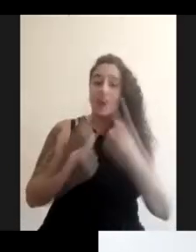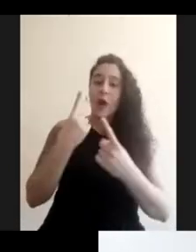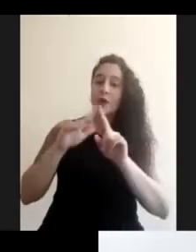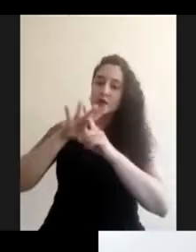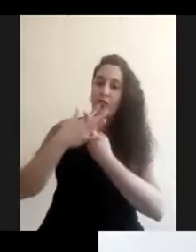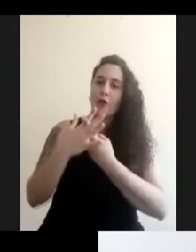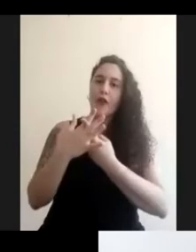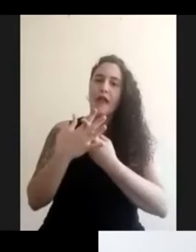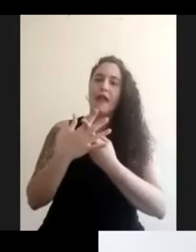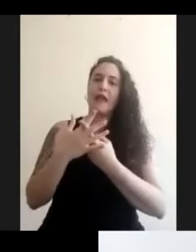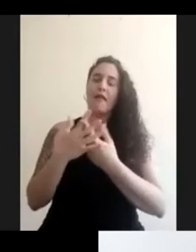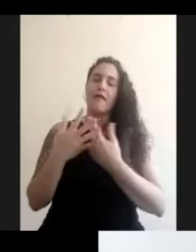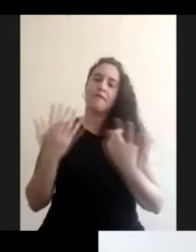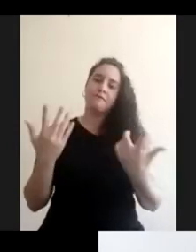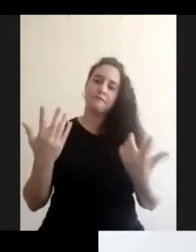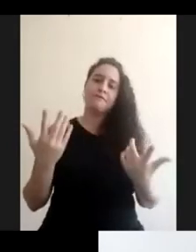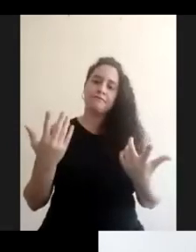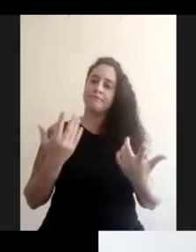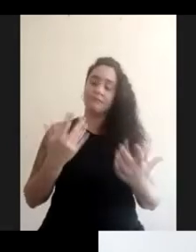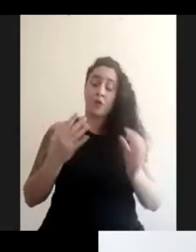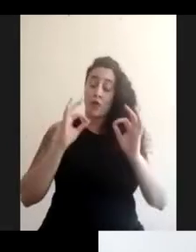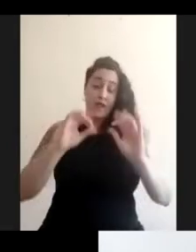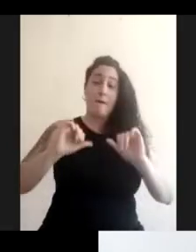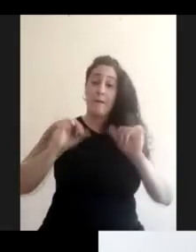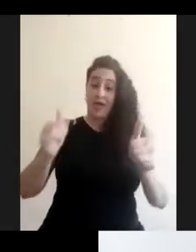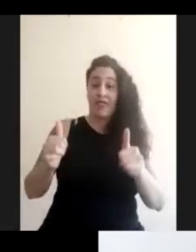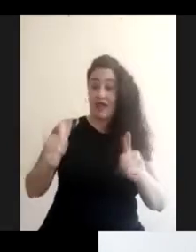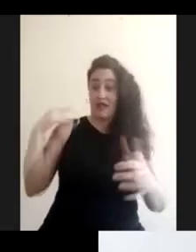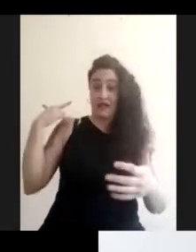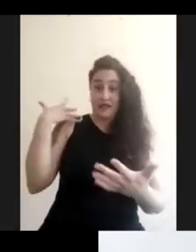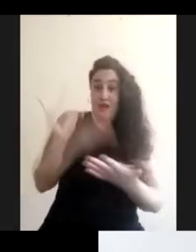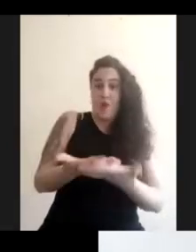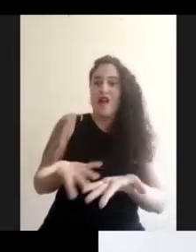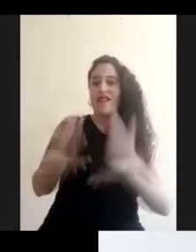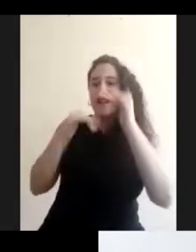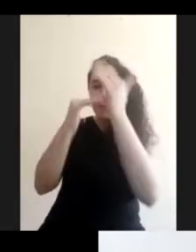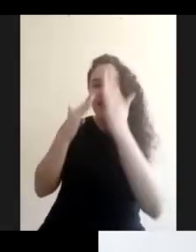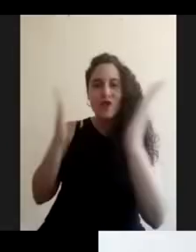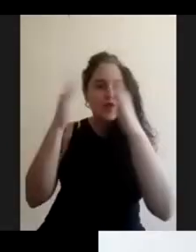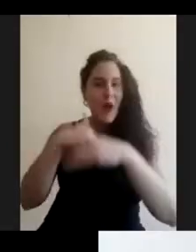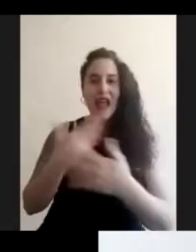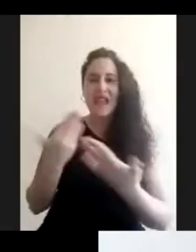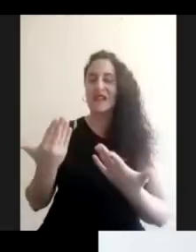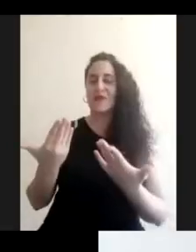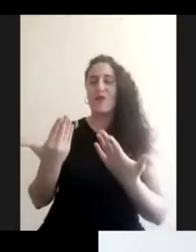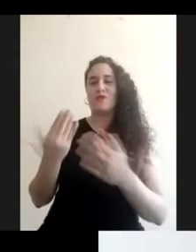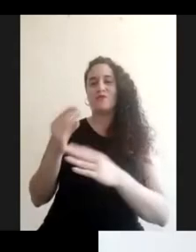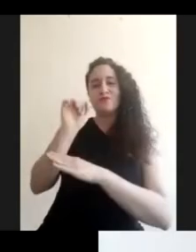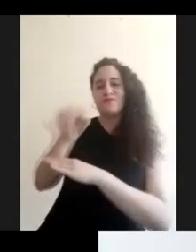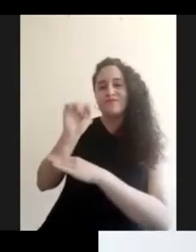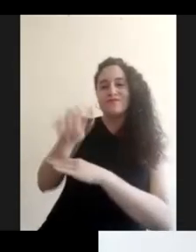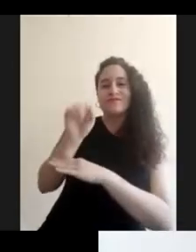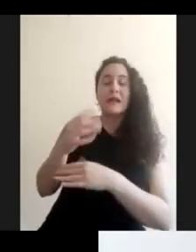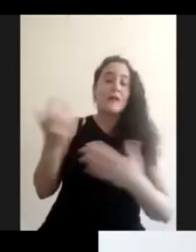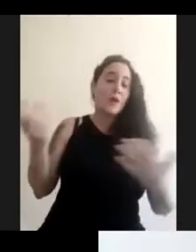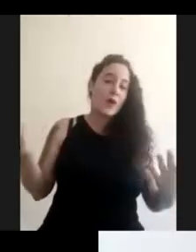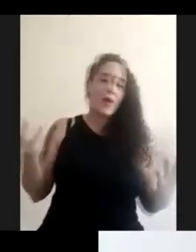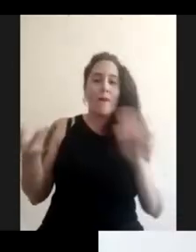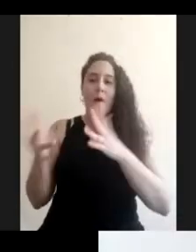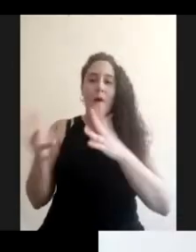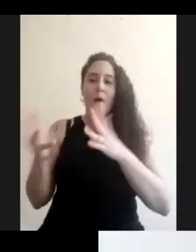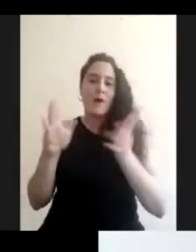poco que se han ido dando desde que no tienen atención. Pero bueno, que más o menos estaba hablando que es lo que ha pasado con